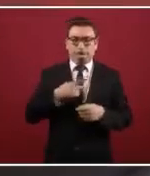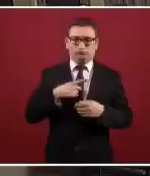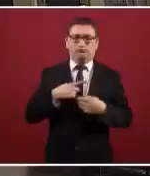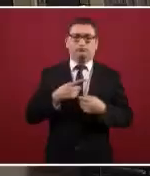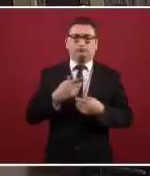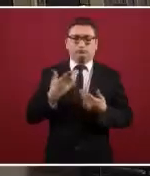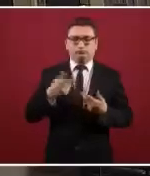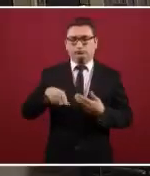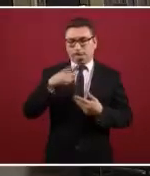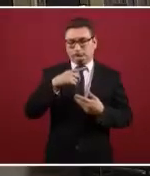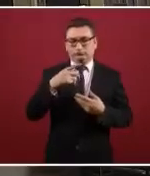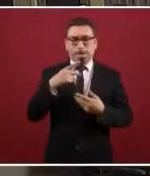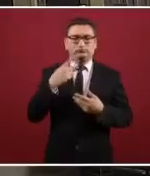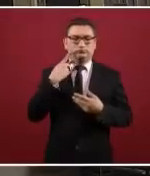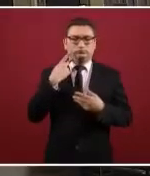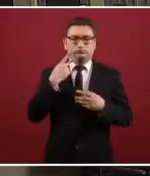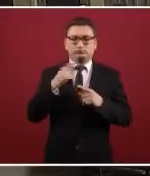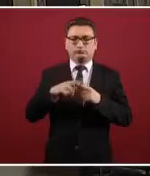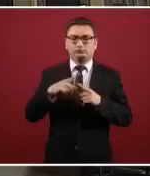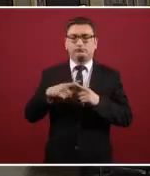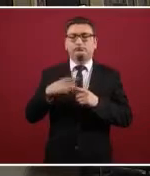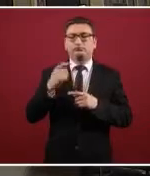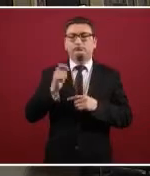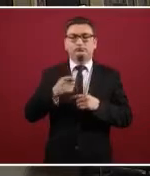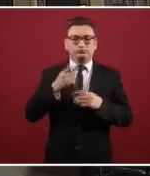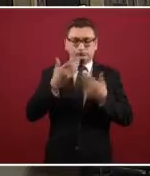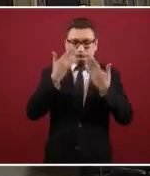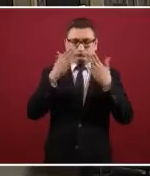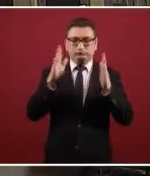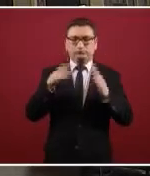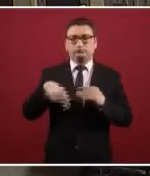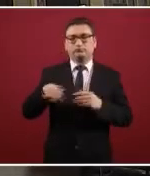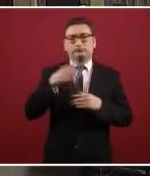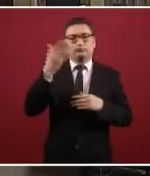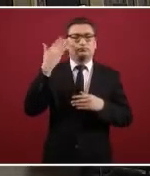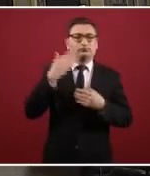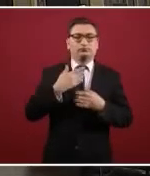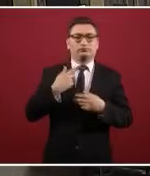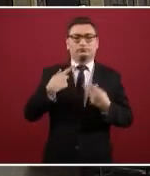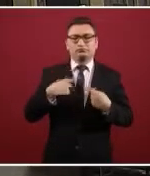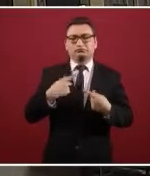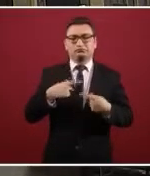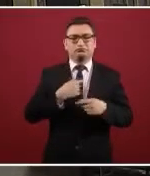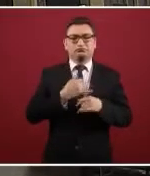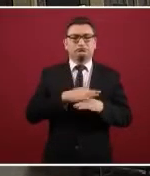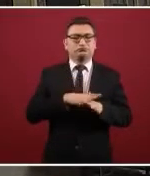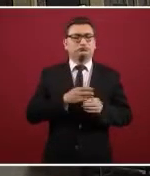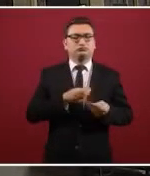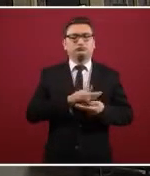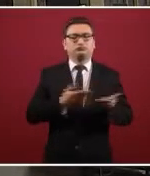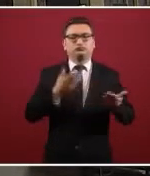Y antes no se informaba y la gente no sabía